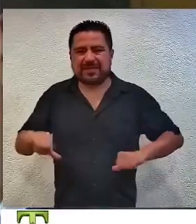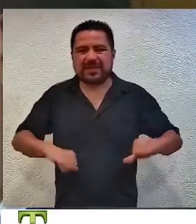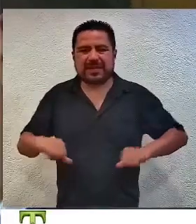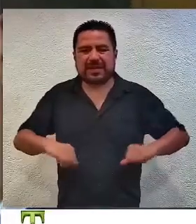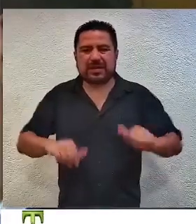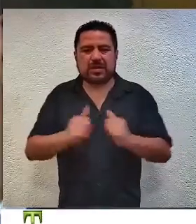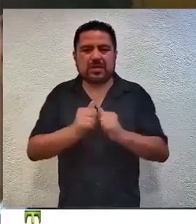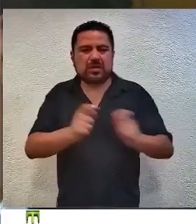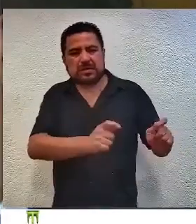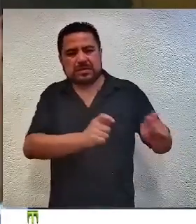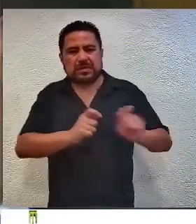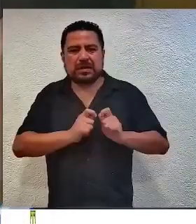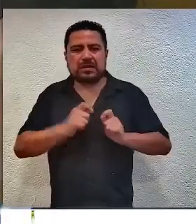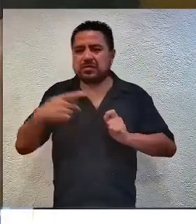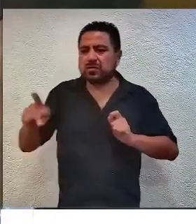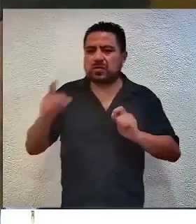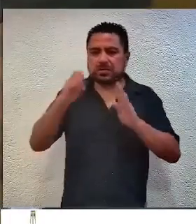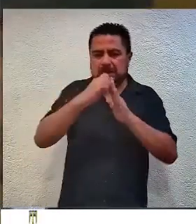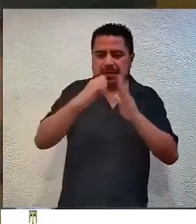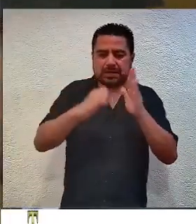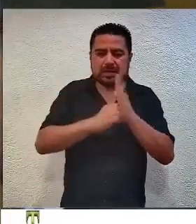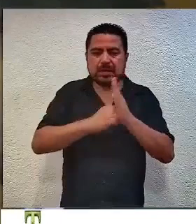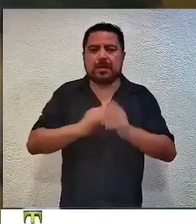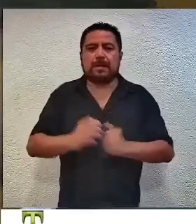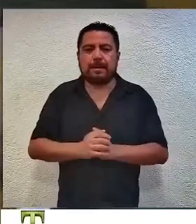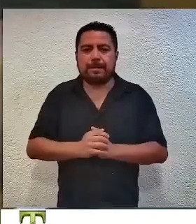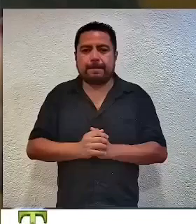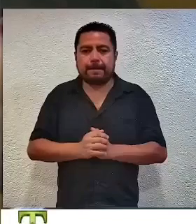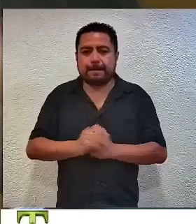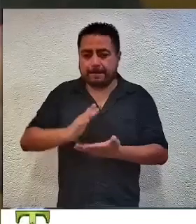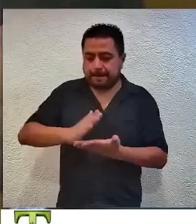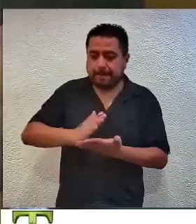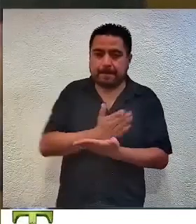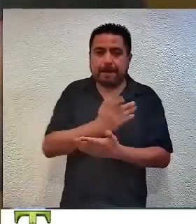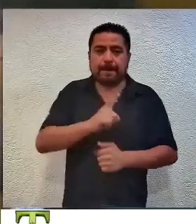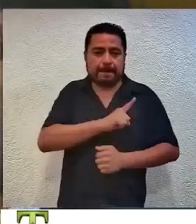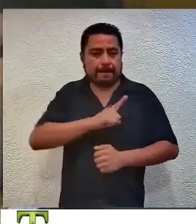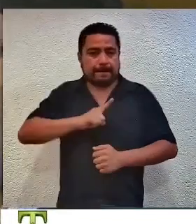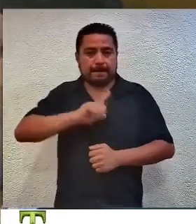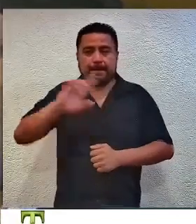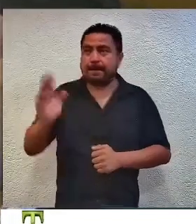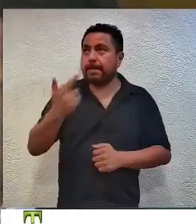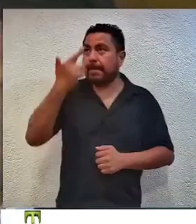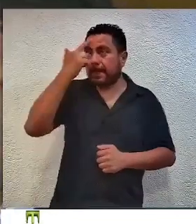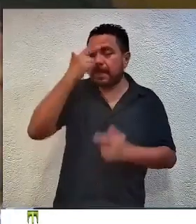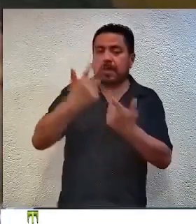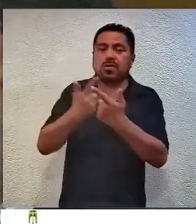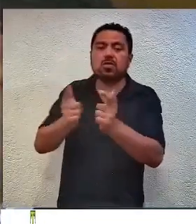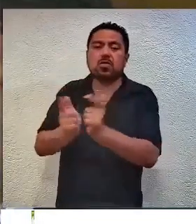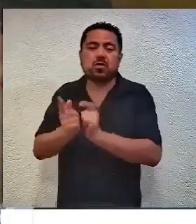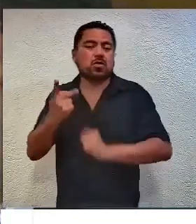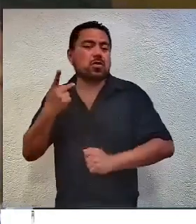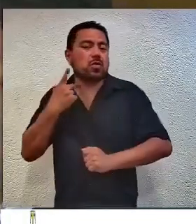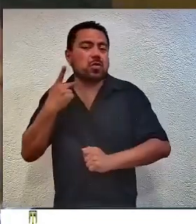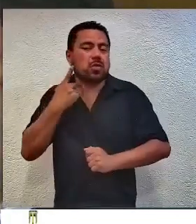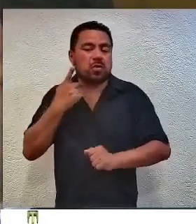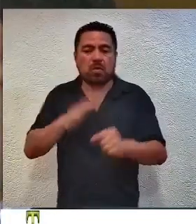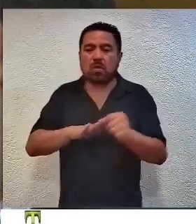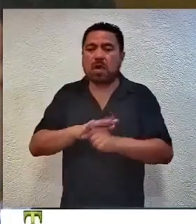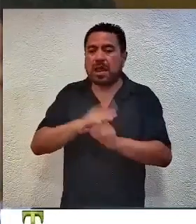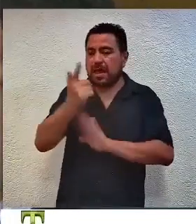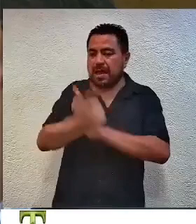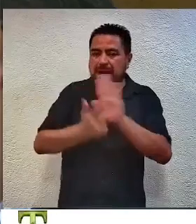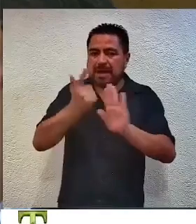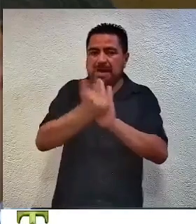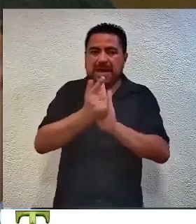le confieren sus estatutos. Además, debe recordarse que los partidos políticos, en términos de la Ley